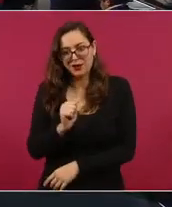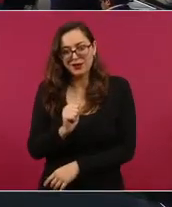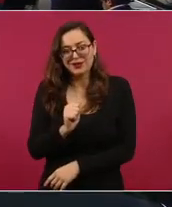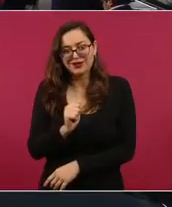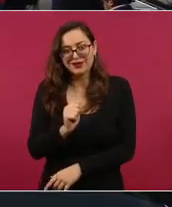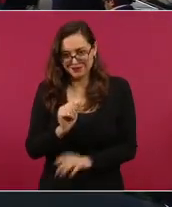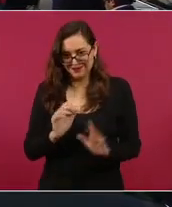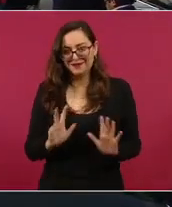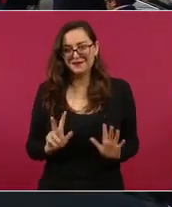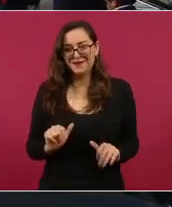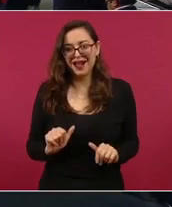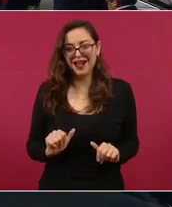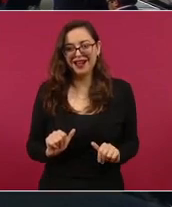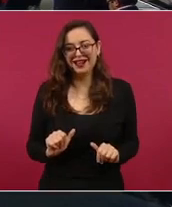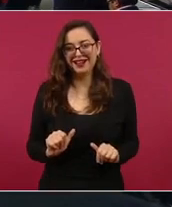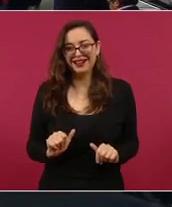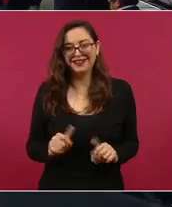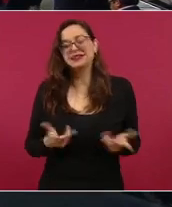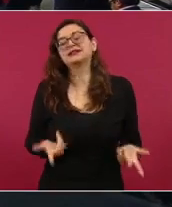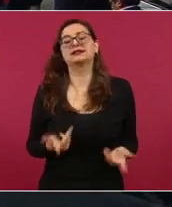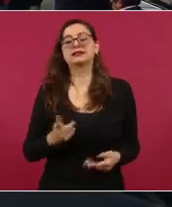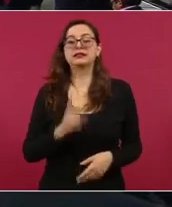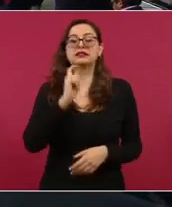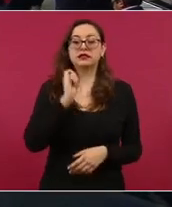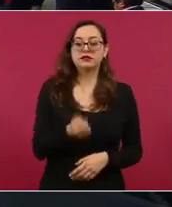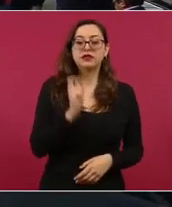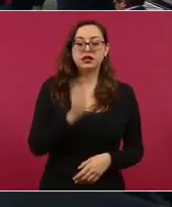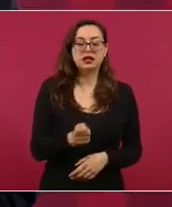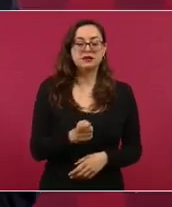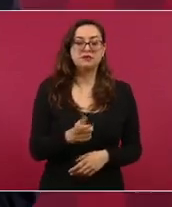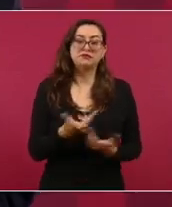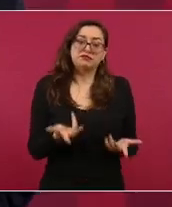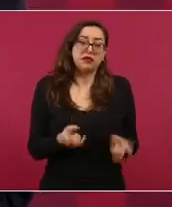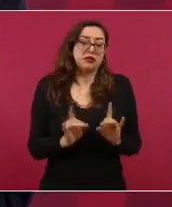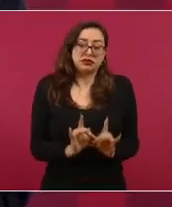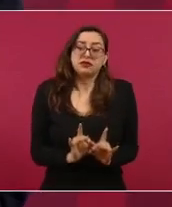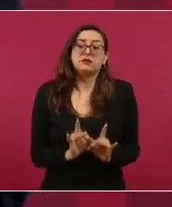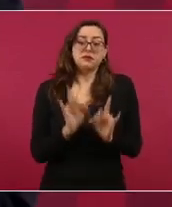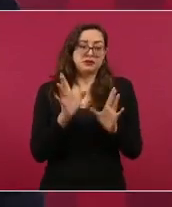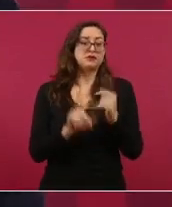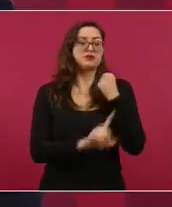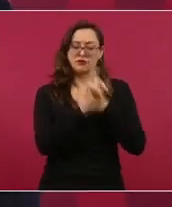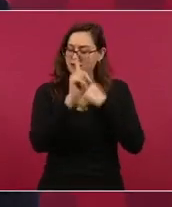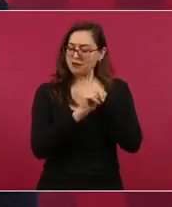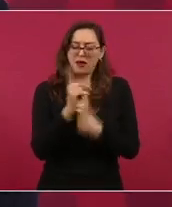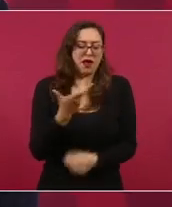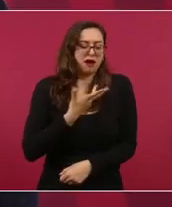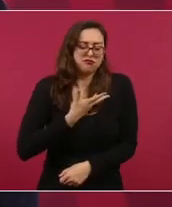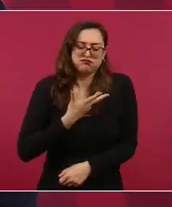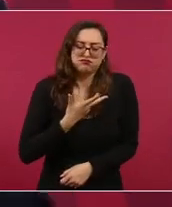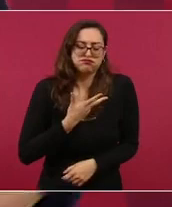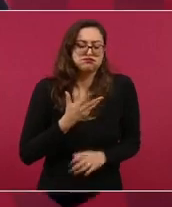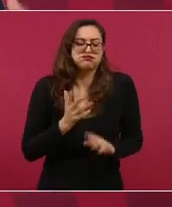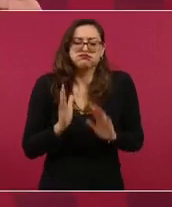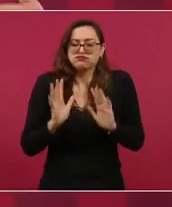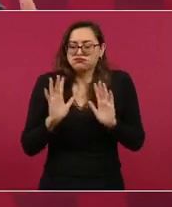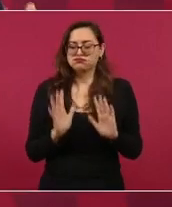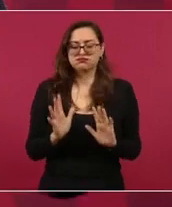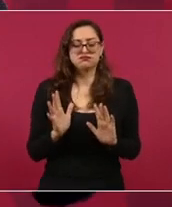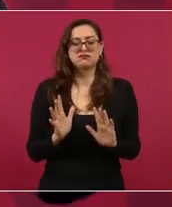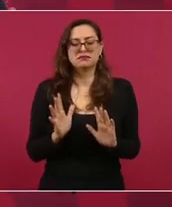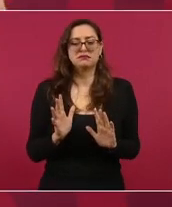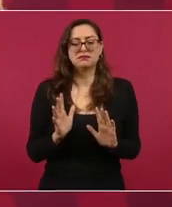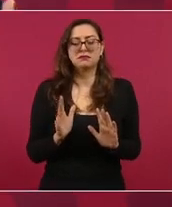O sea, no quiere decir que no van a haber diferencias, pero